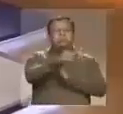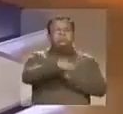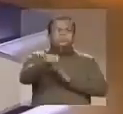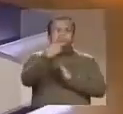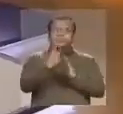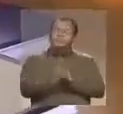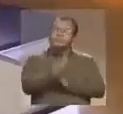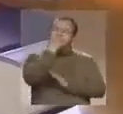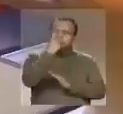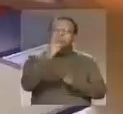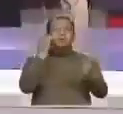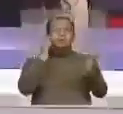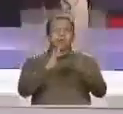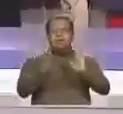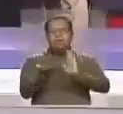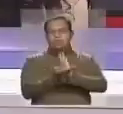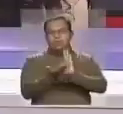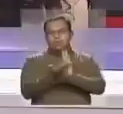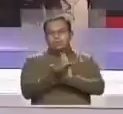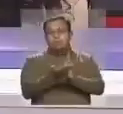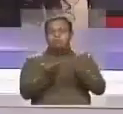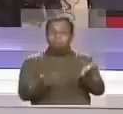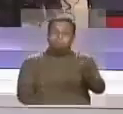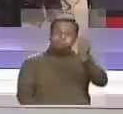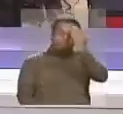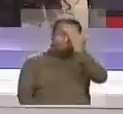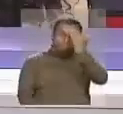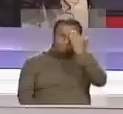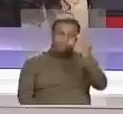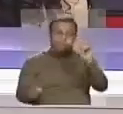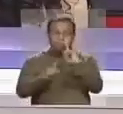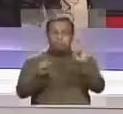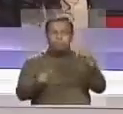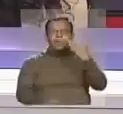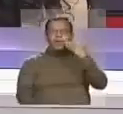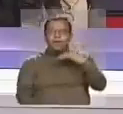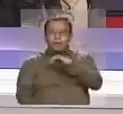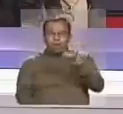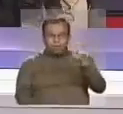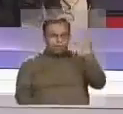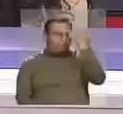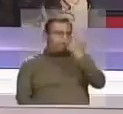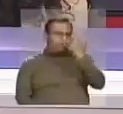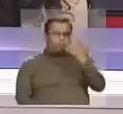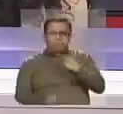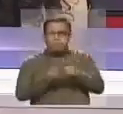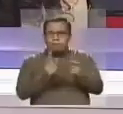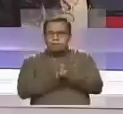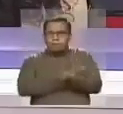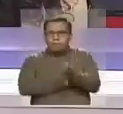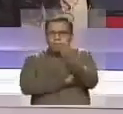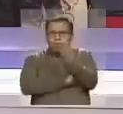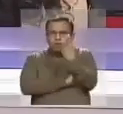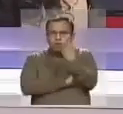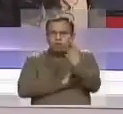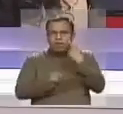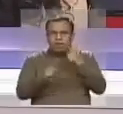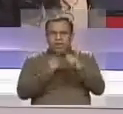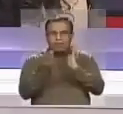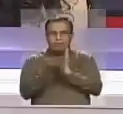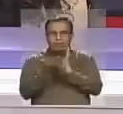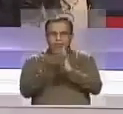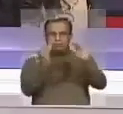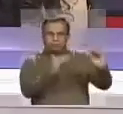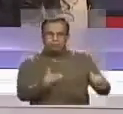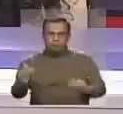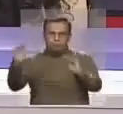la falta de acceso a la educación. Si bien las mujeres negras poco tenemos acceso a la educación superior,